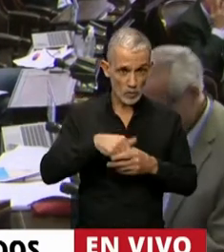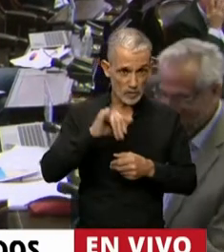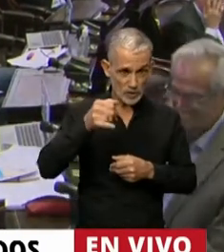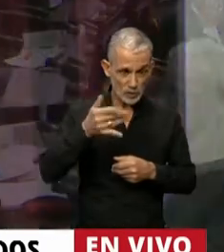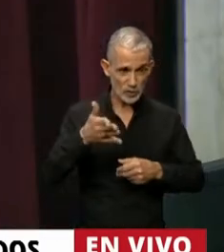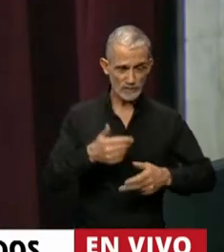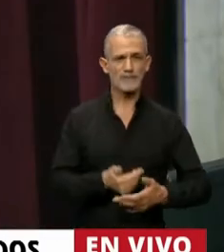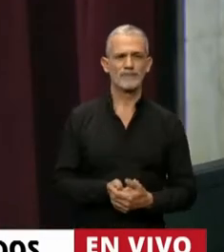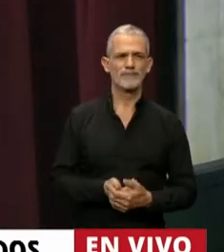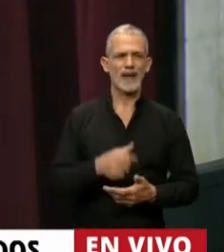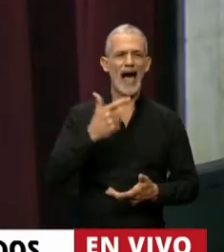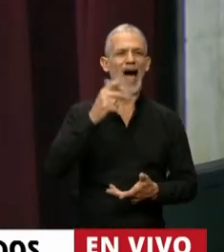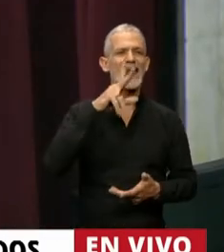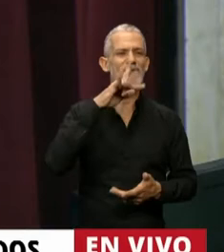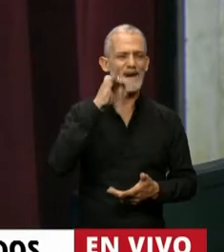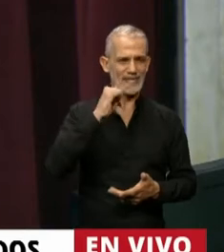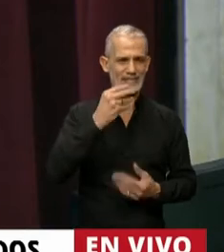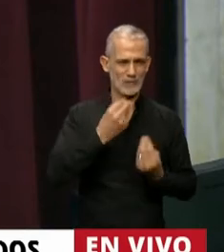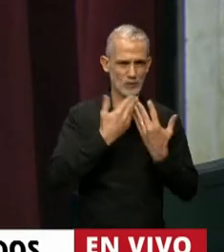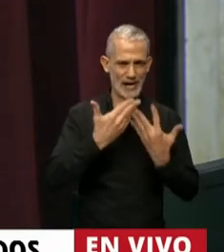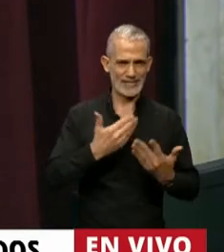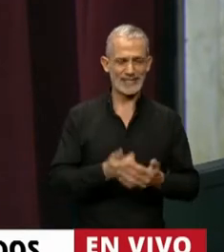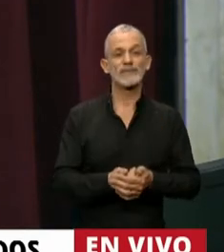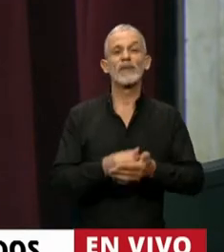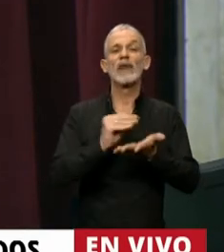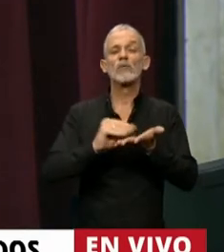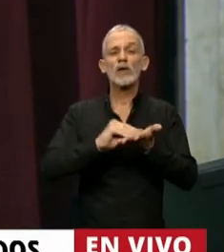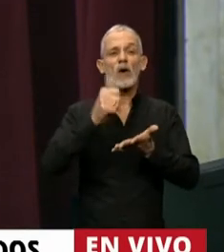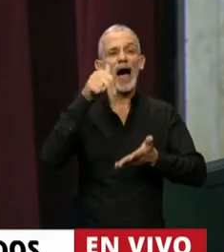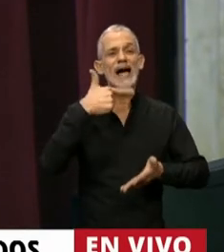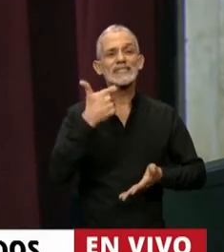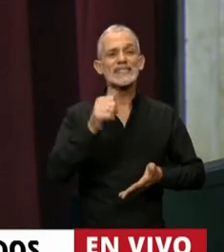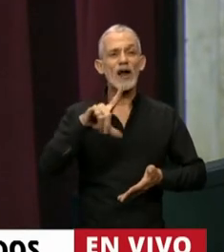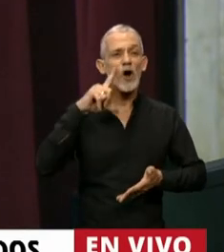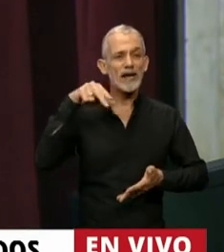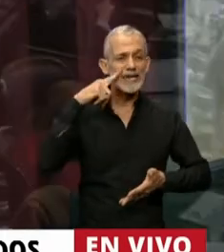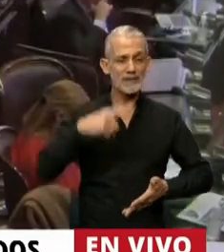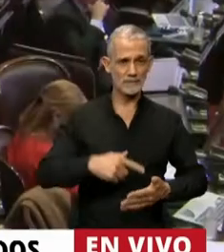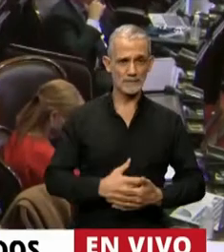Sí, diputado Álvarez, muchas gracias. Diputado gracias. Pablo Anzalone.